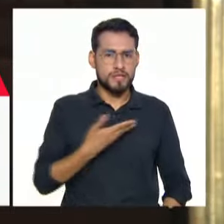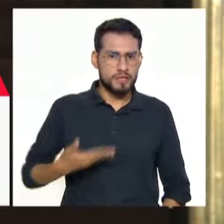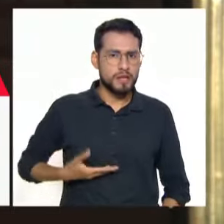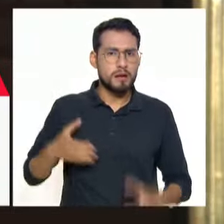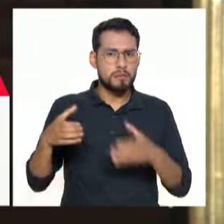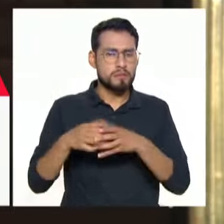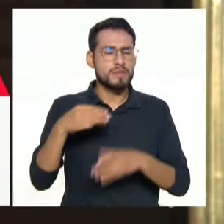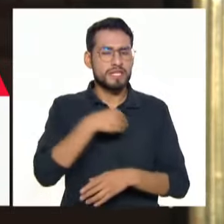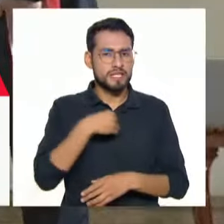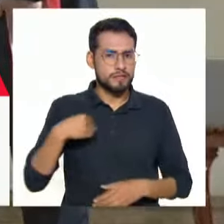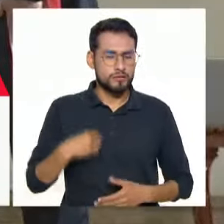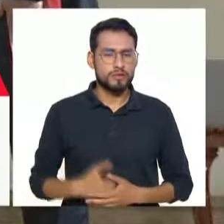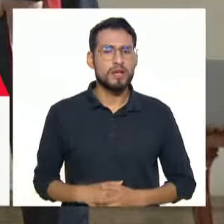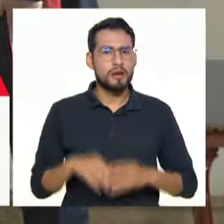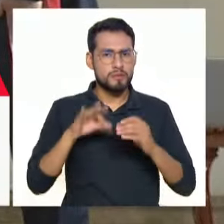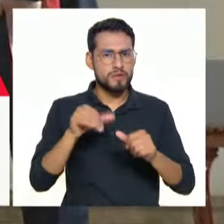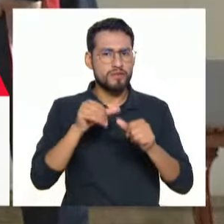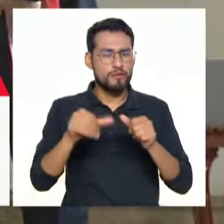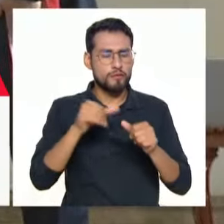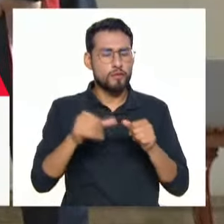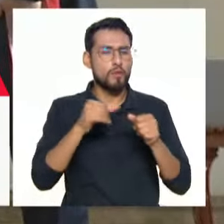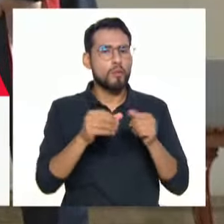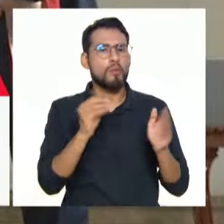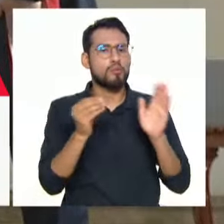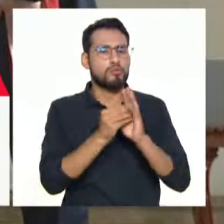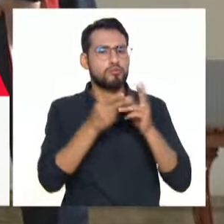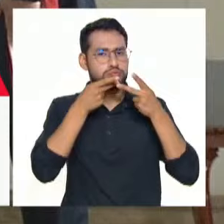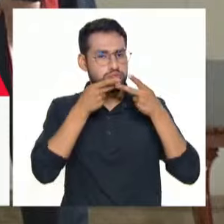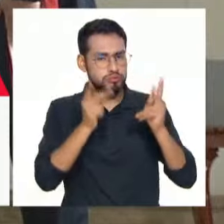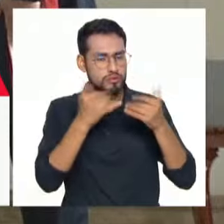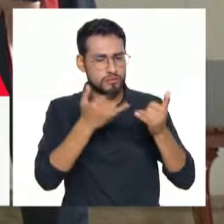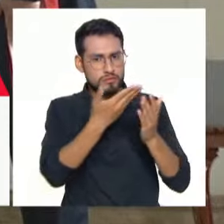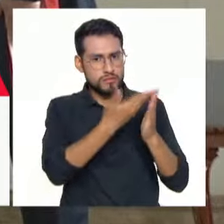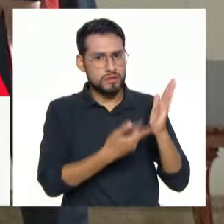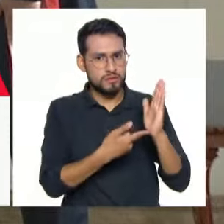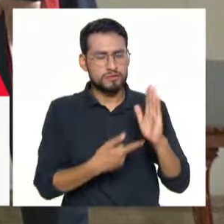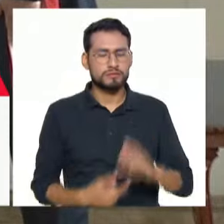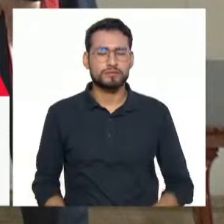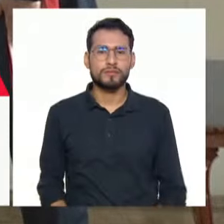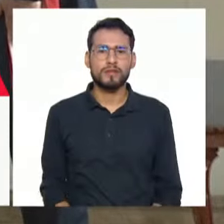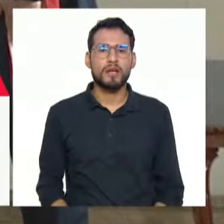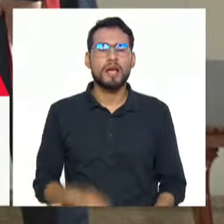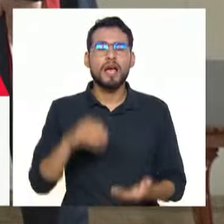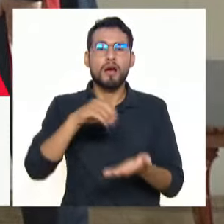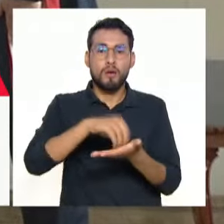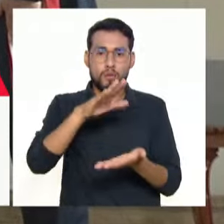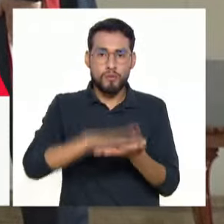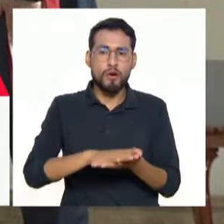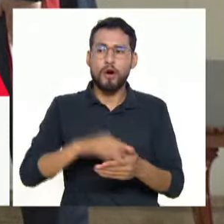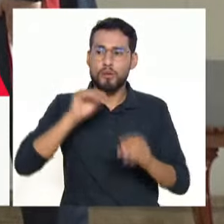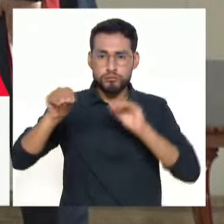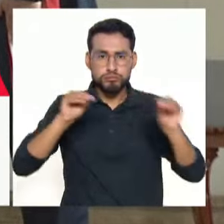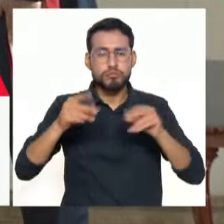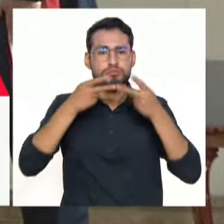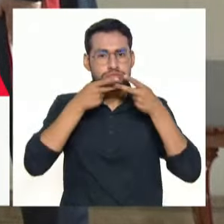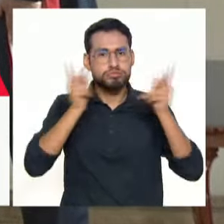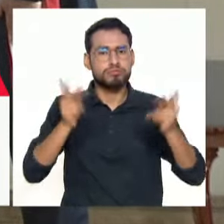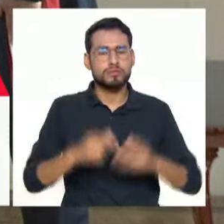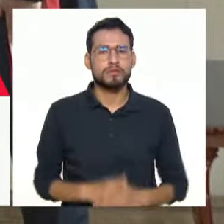Consejo de Ministros en la misma fecha de publicación de la presente Resolución Suprema. Regístrese, comuníquese y